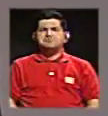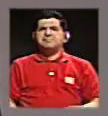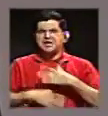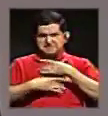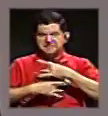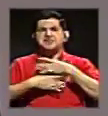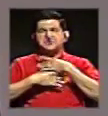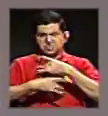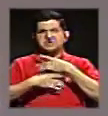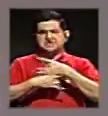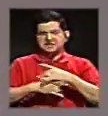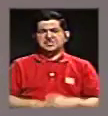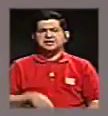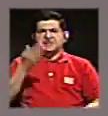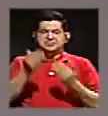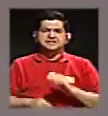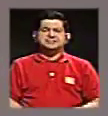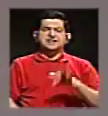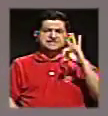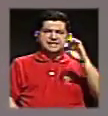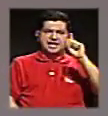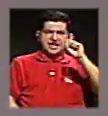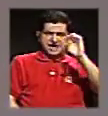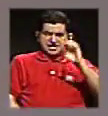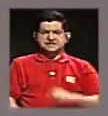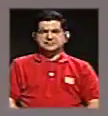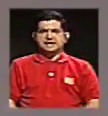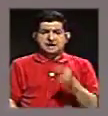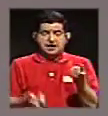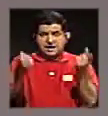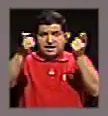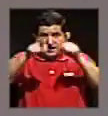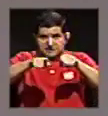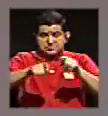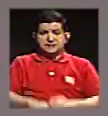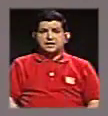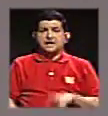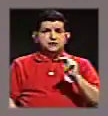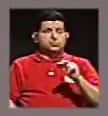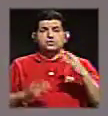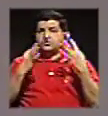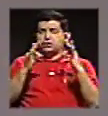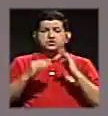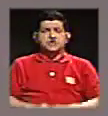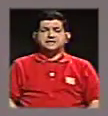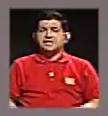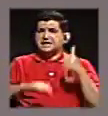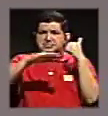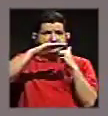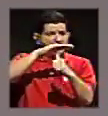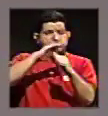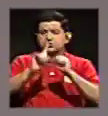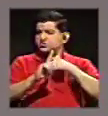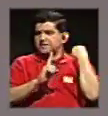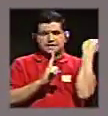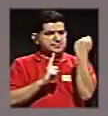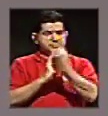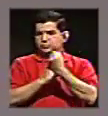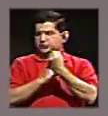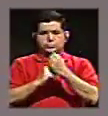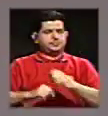de ese malestar que el tribunal supremo de elecciones eh No va a tratar de tapar un el sol con con un